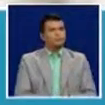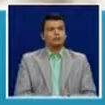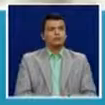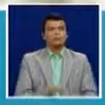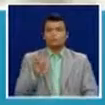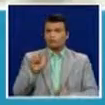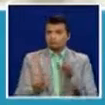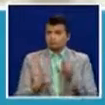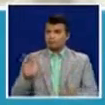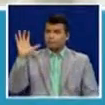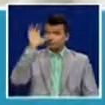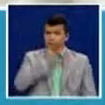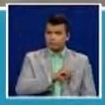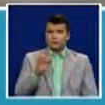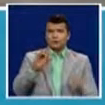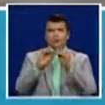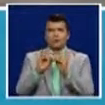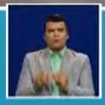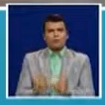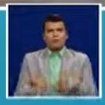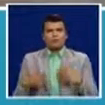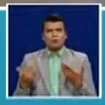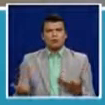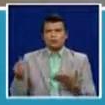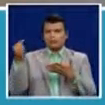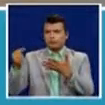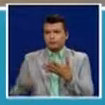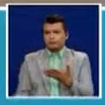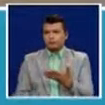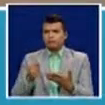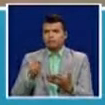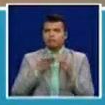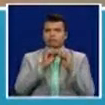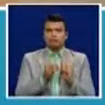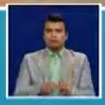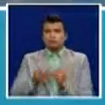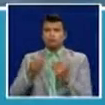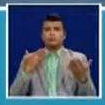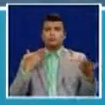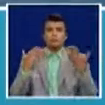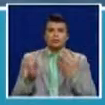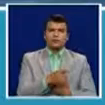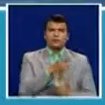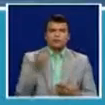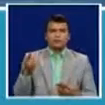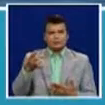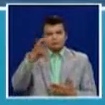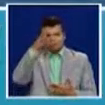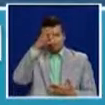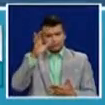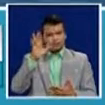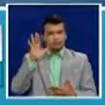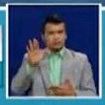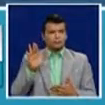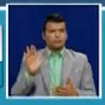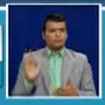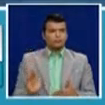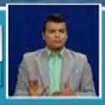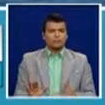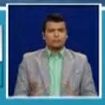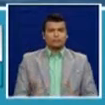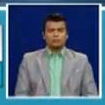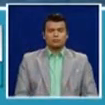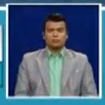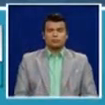poder identificar la forma de producción de algunos, digamos, campesinos o maestros del campo, como hemos querido llamarlos nosotros aquí en